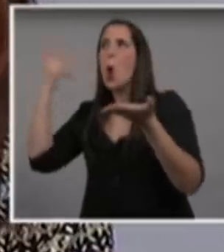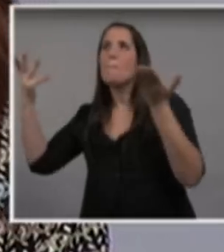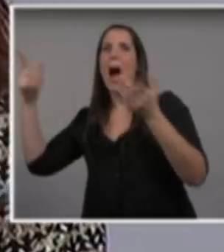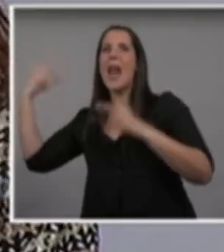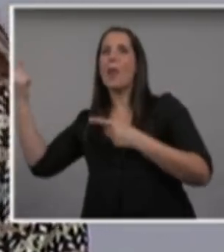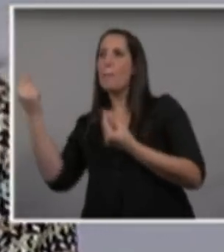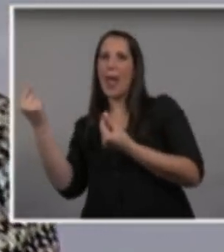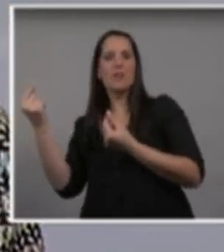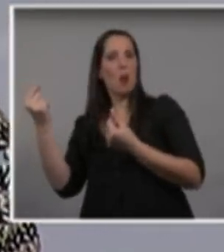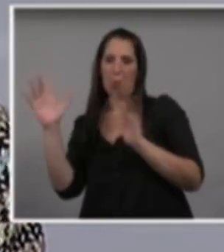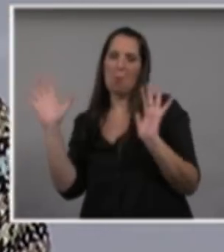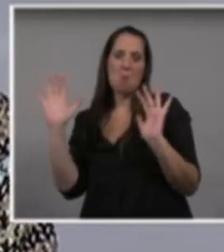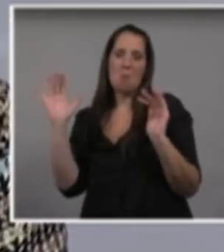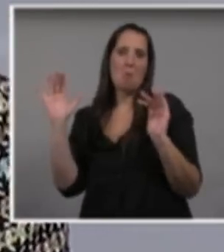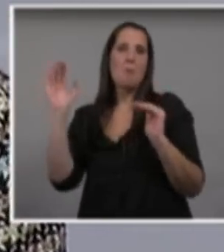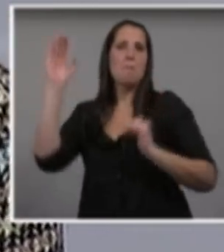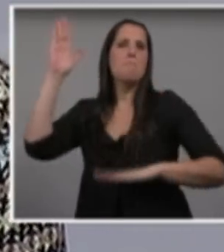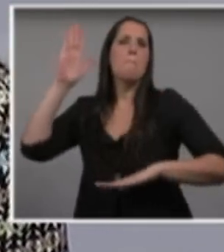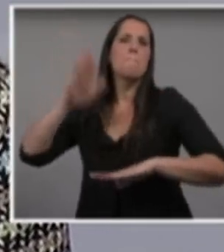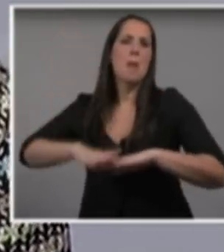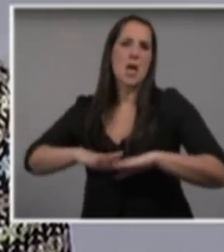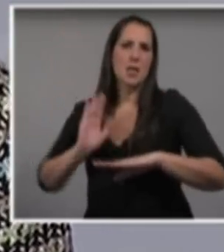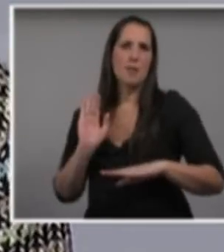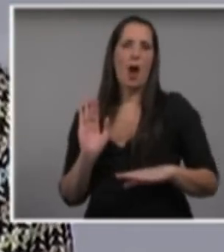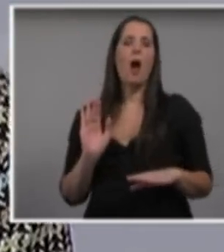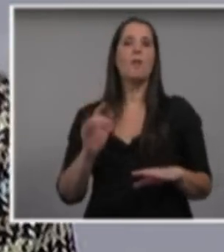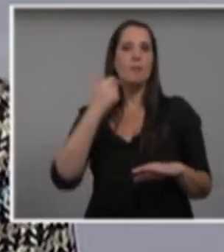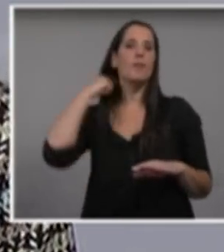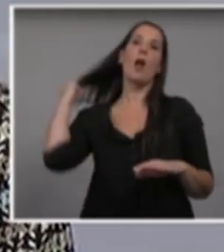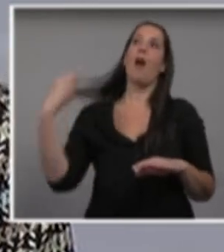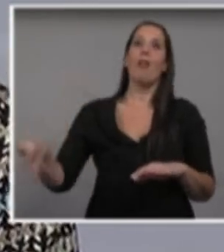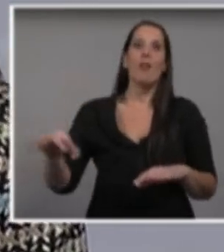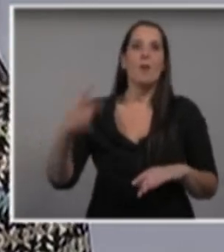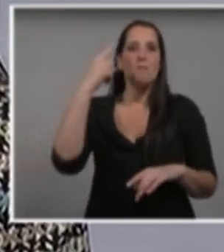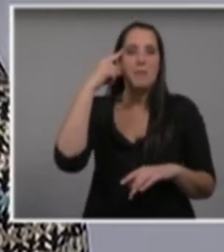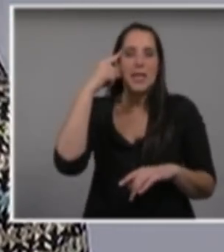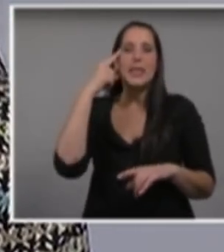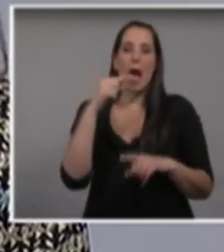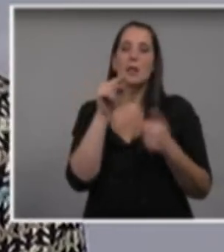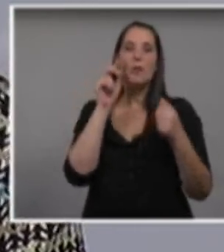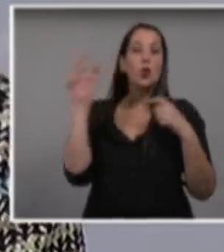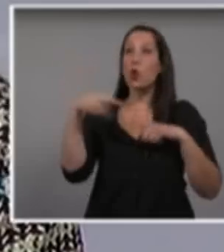Tenemos que contemplar todas estas variables para poder articularlas.